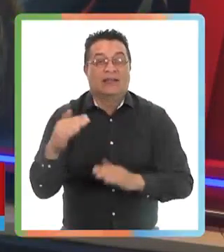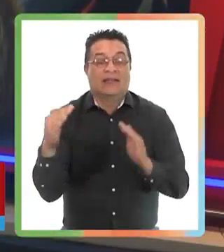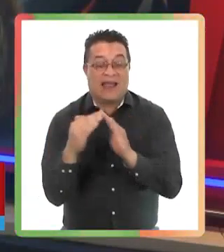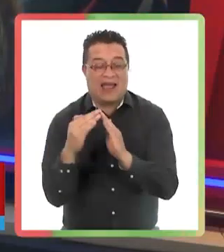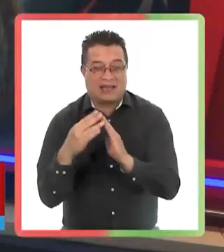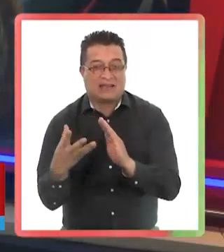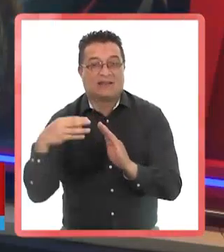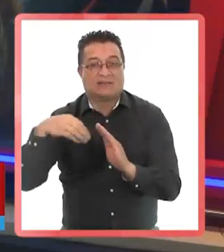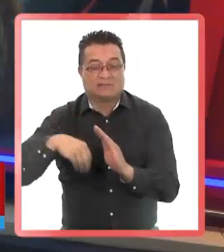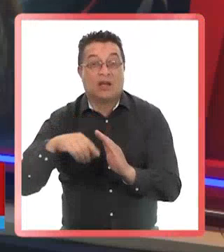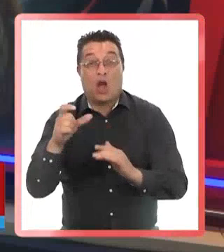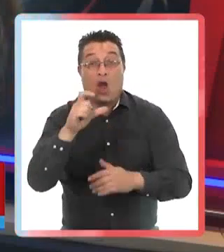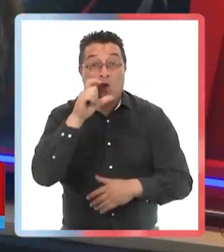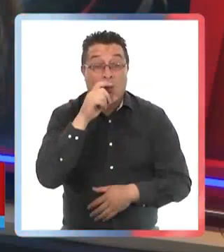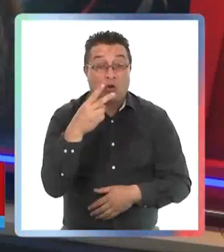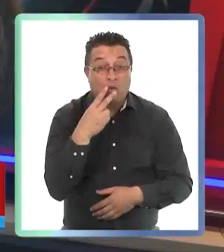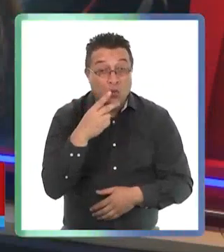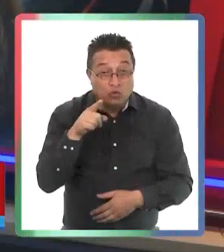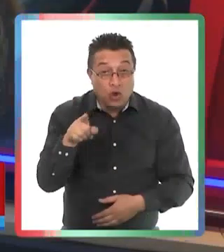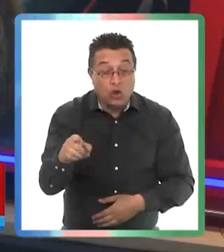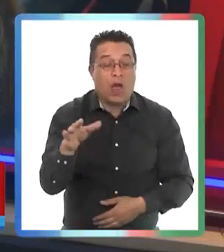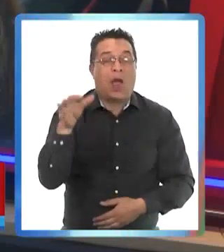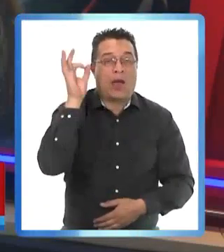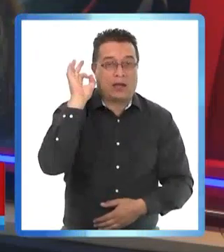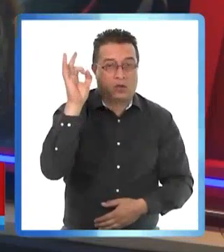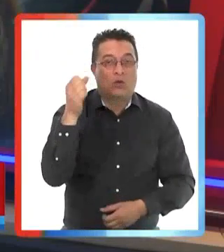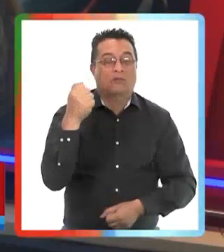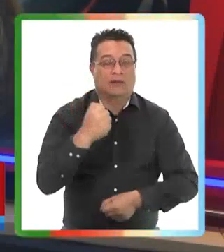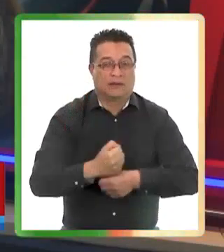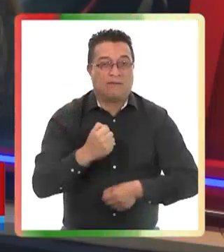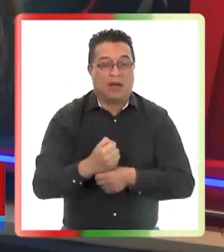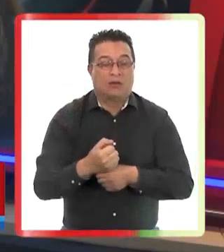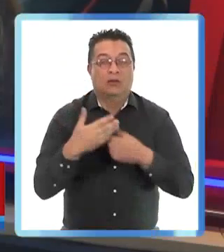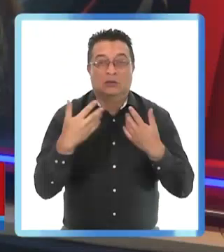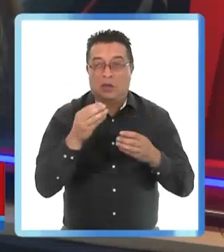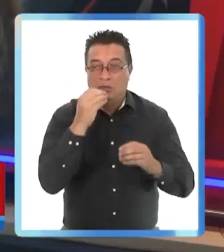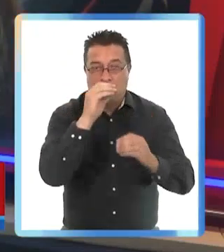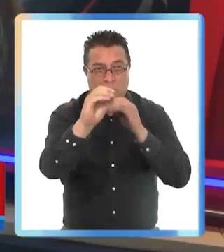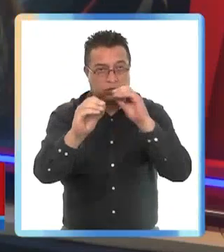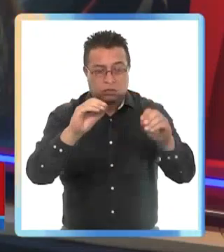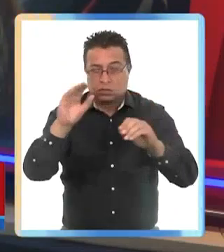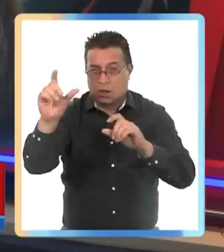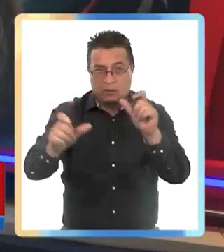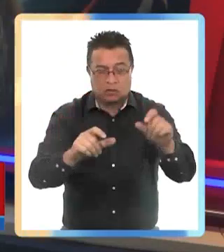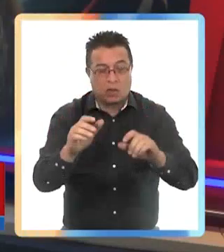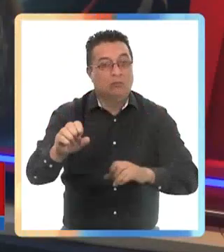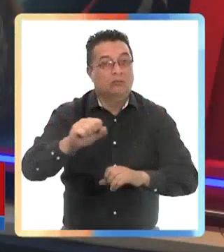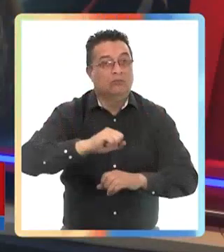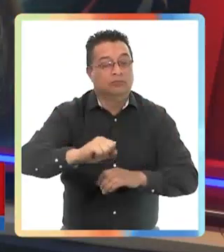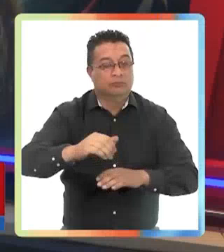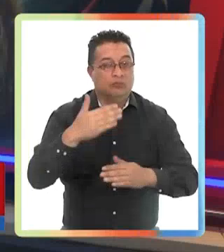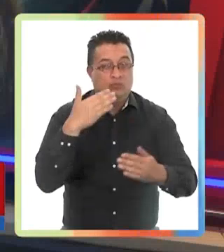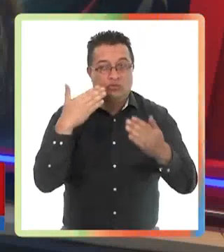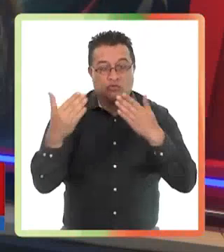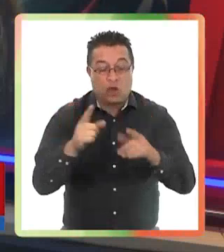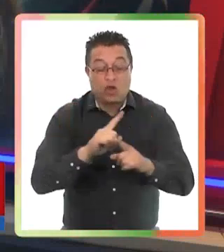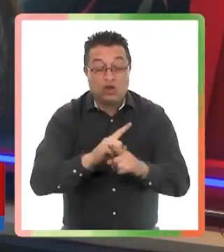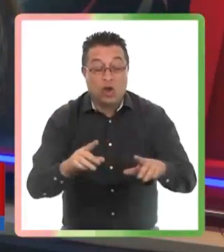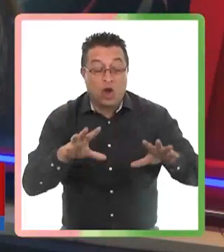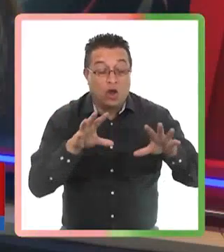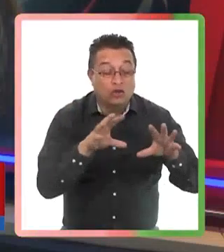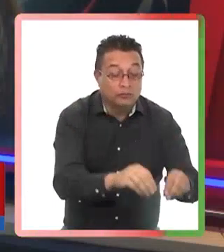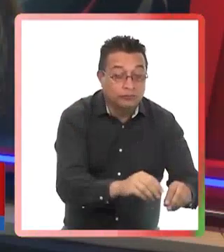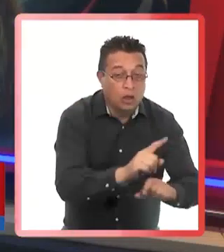más casos de aves detrás patio. Por eso en Constitución se desarrolló una reunión de trabajo que terminó con un llamado a la gente a